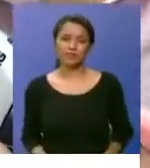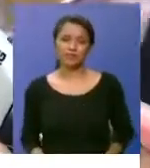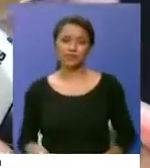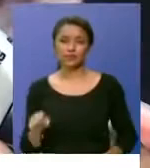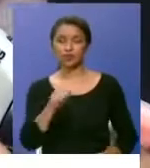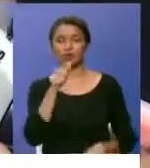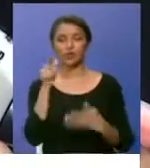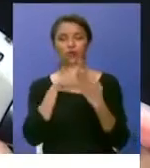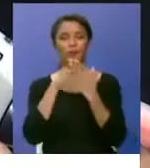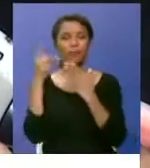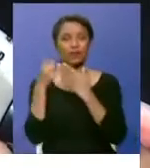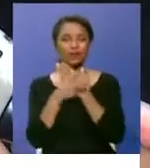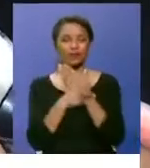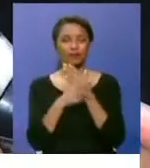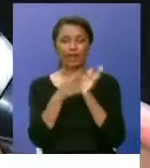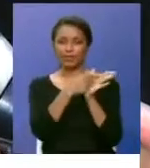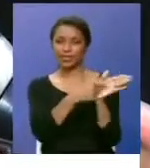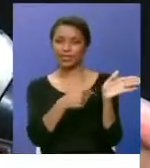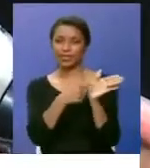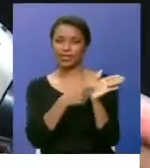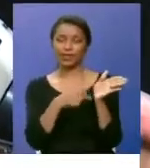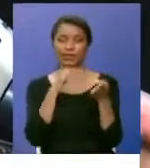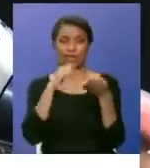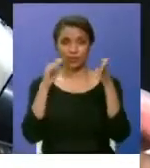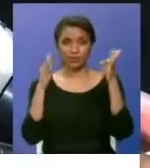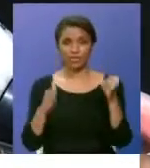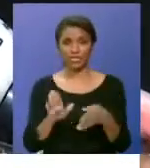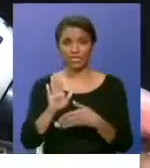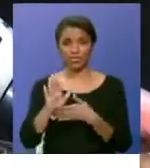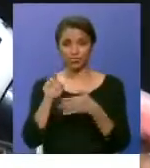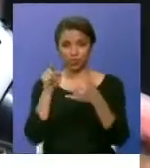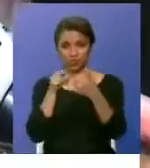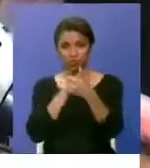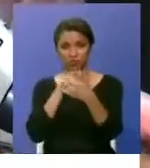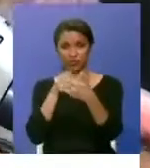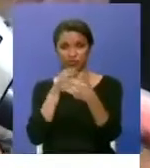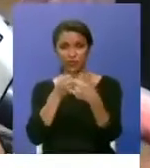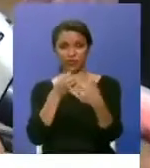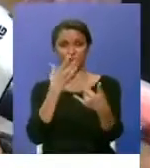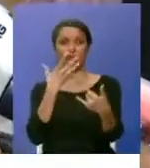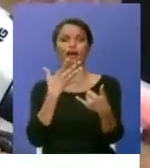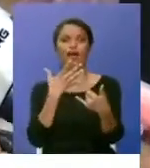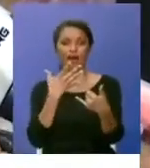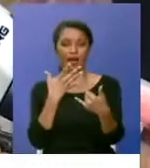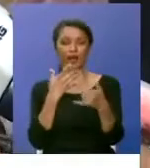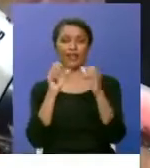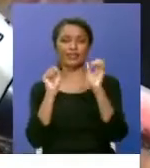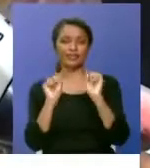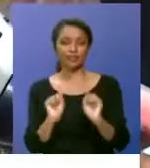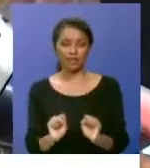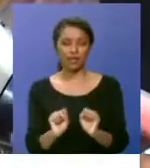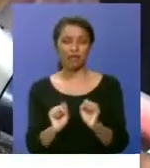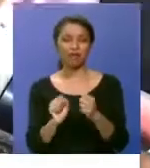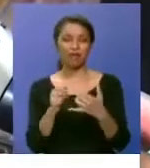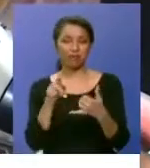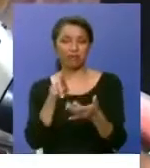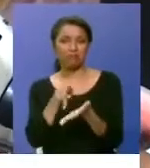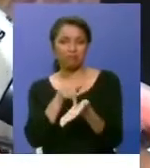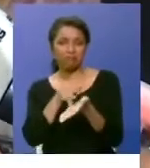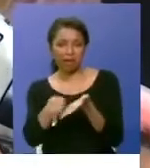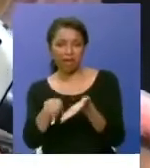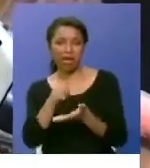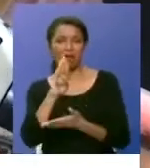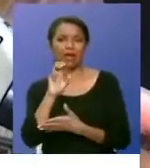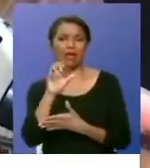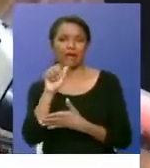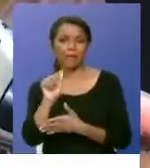de wallet digital donde nuestros estudiantes universitarios desde sus celulares van a recibir por medio de una cuenta, la caja de ahorro, sus recursos y su